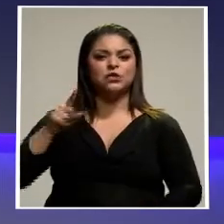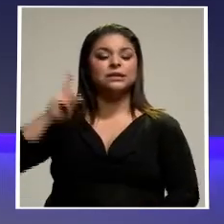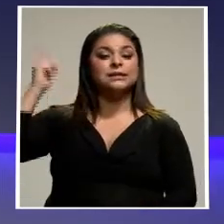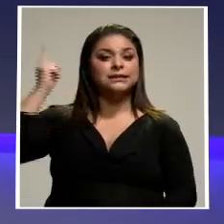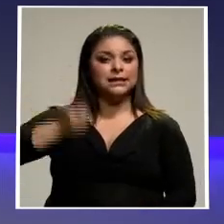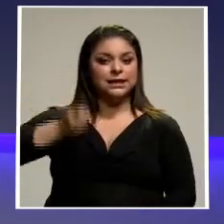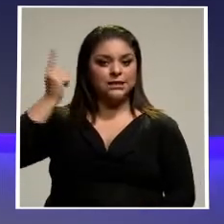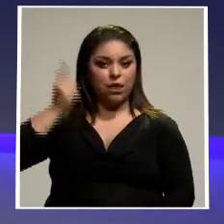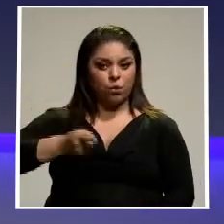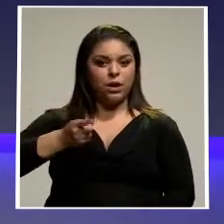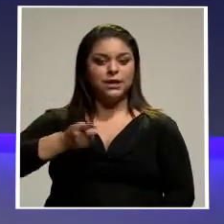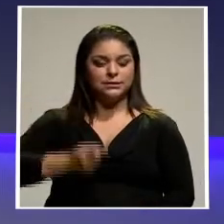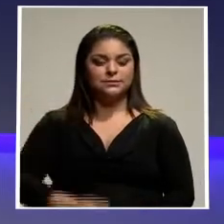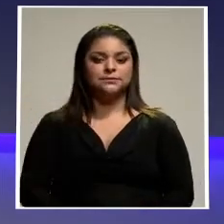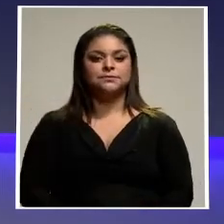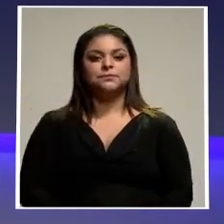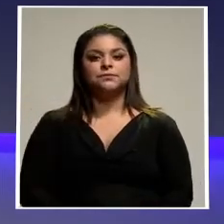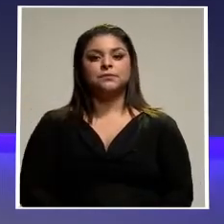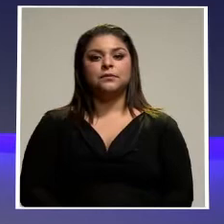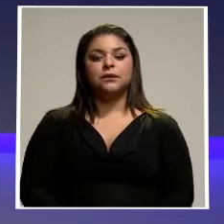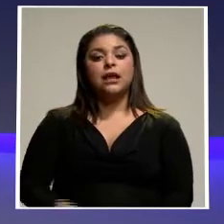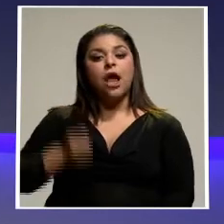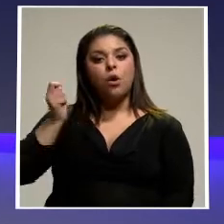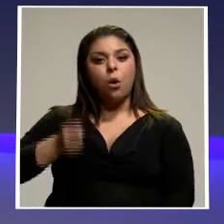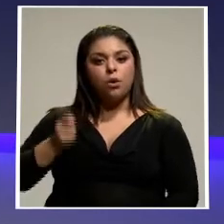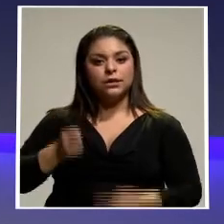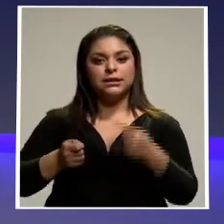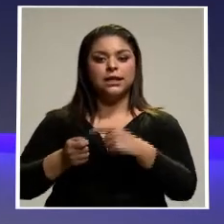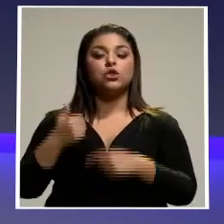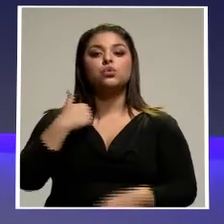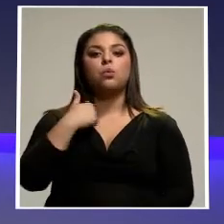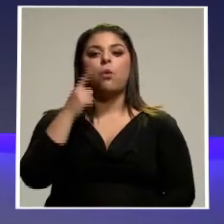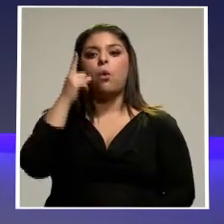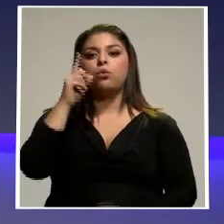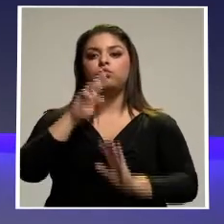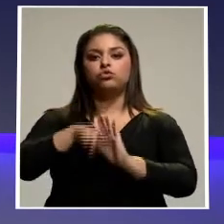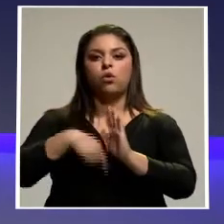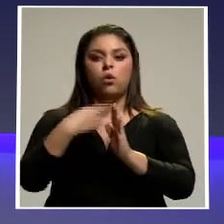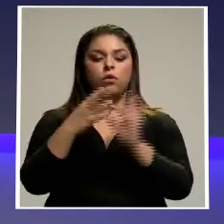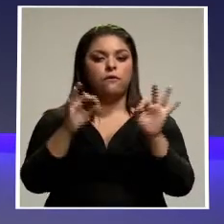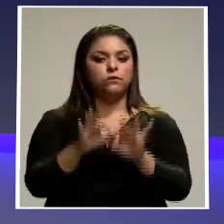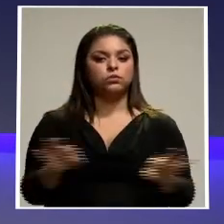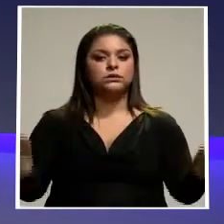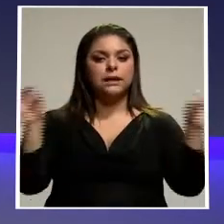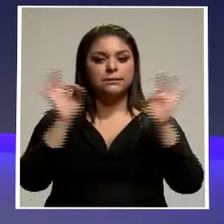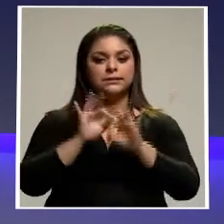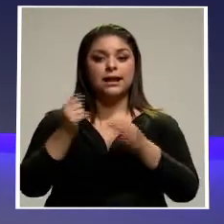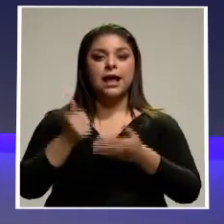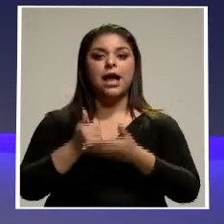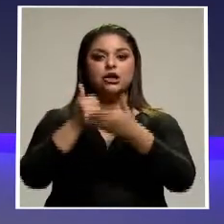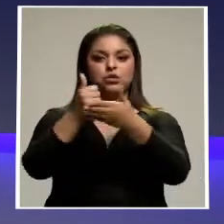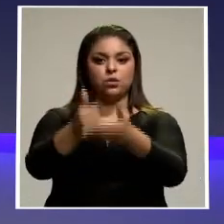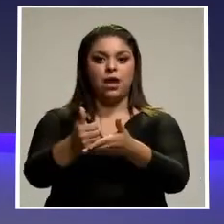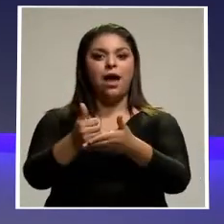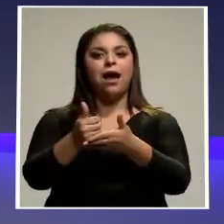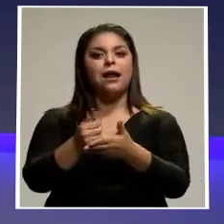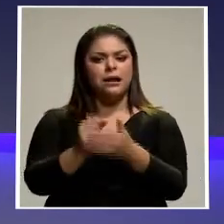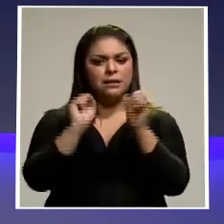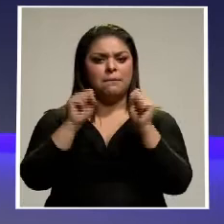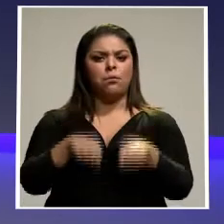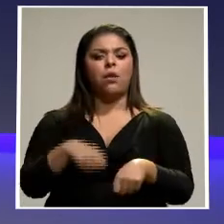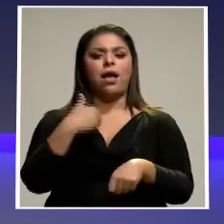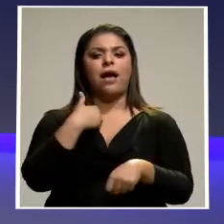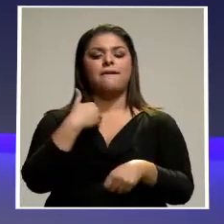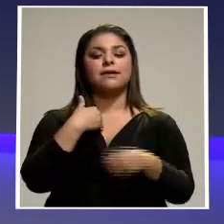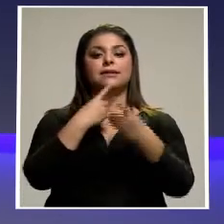dictaduras y la Corte tuvo un rol fundamental en ayudar al tránsito hacia las democracias y